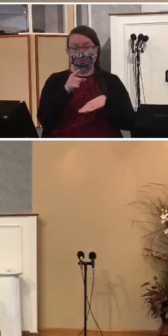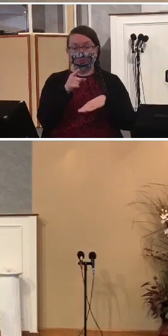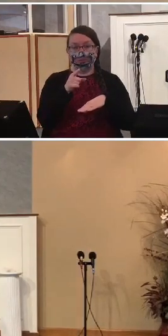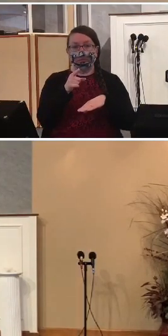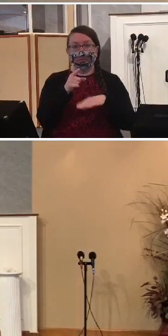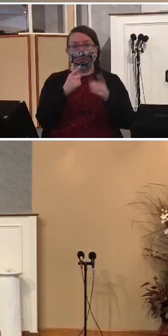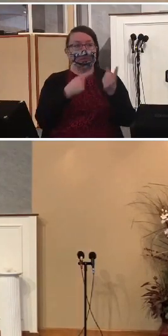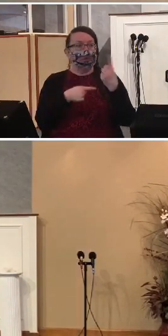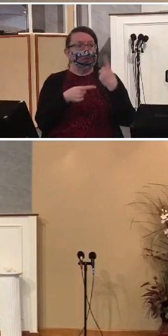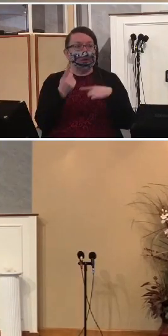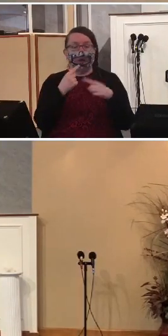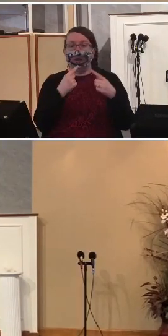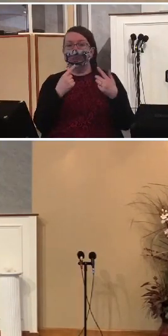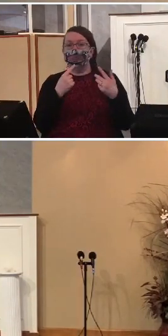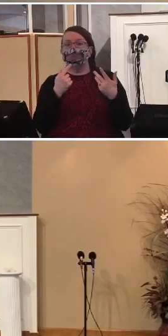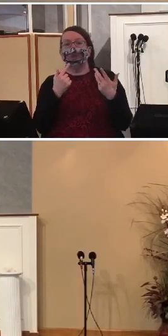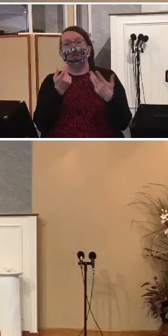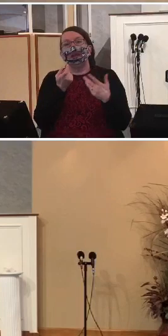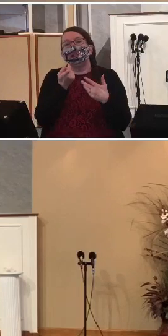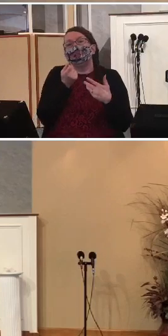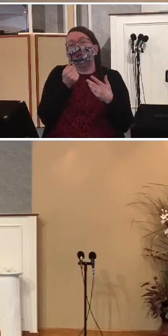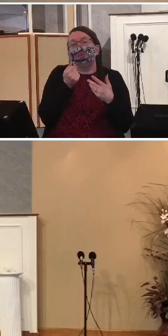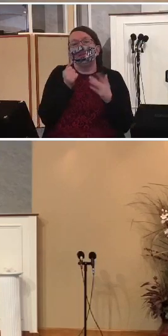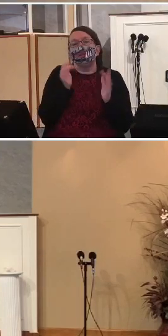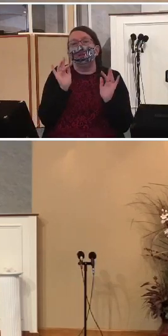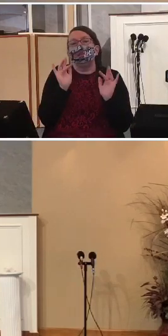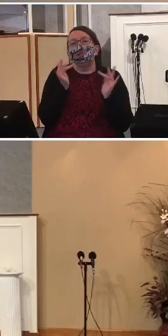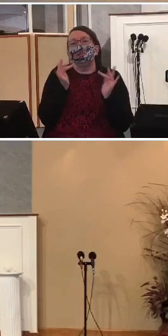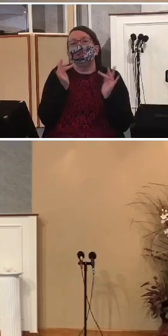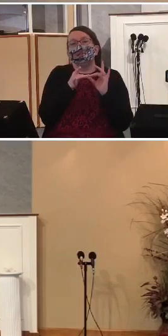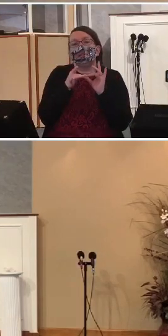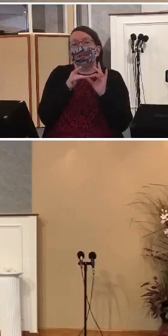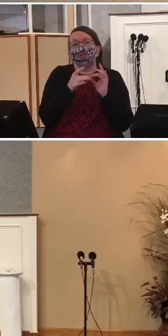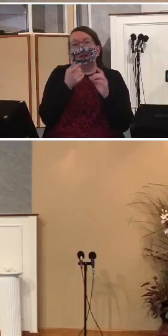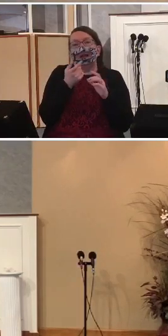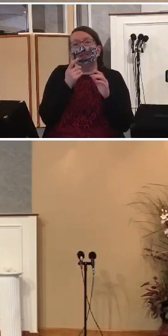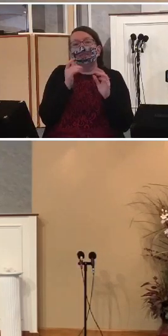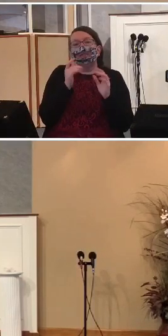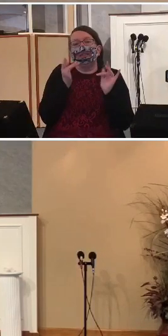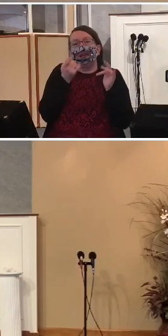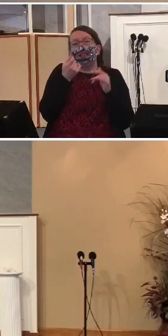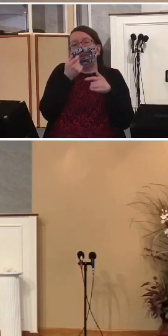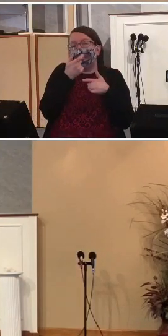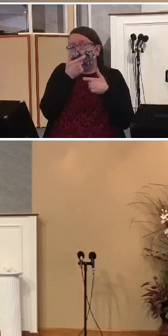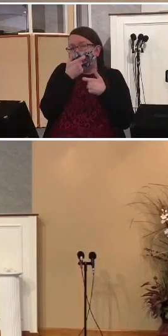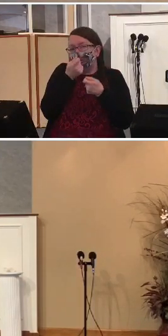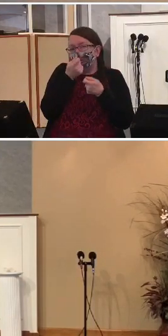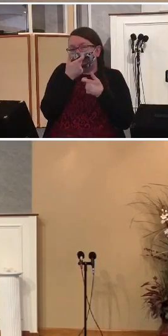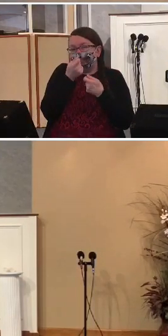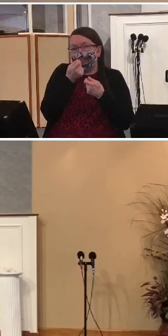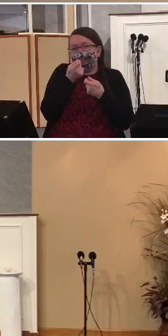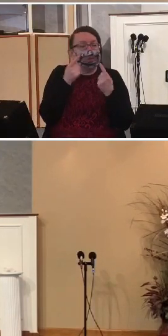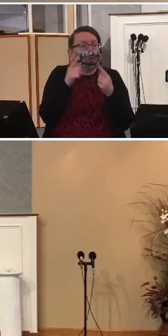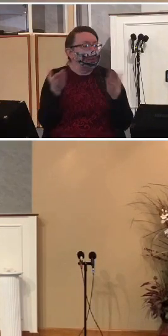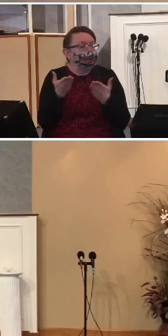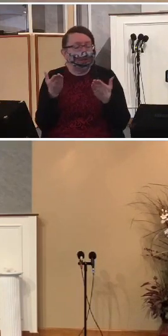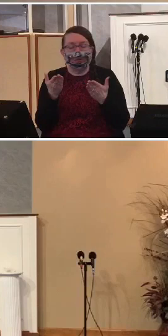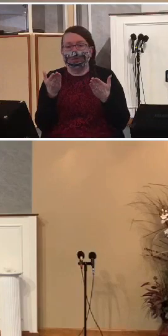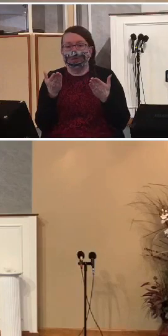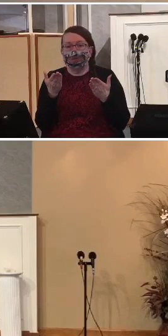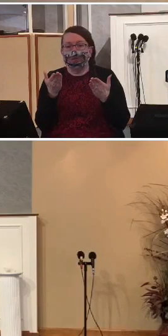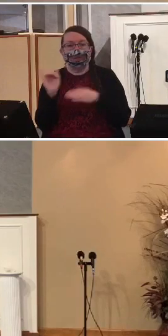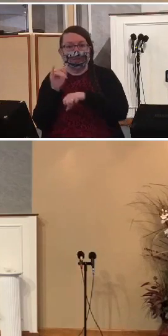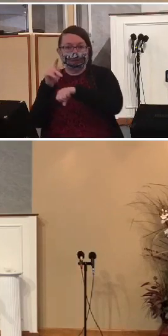Entonces nosotros venimos y nosotros vemos esta pequeña conexión de lo que está sucediendo aquí, como hizo